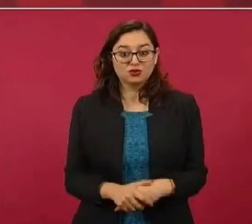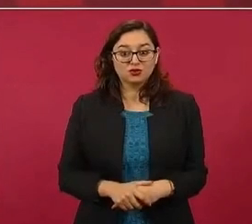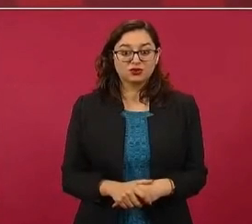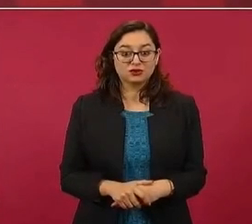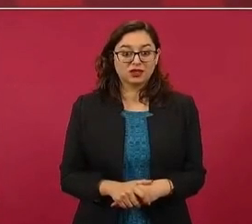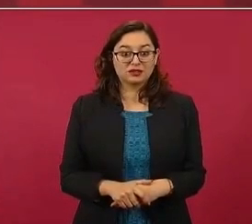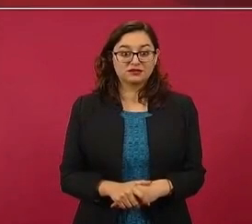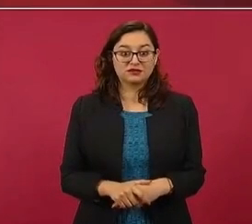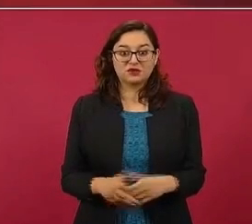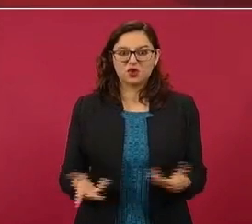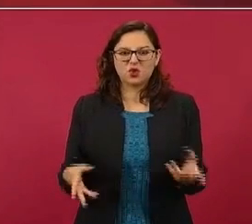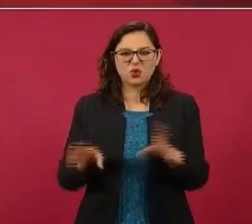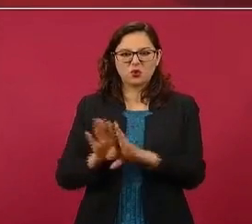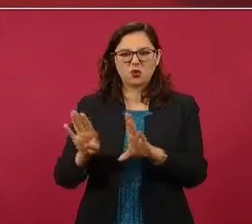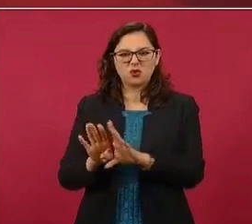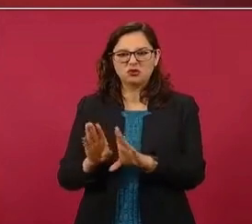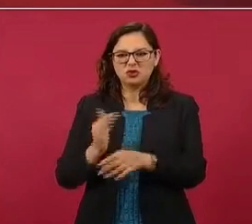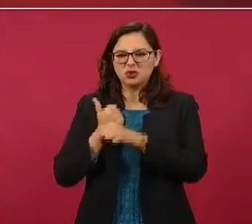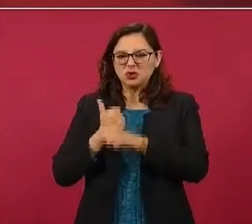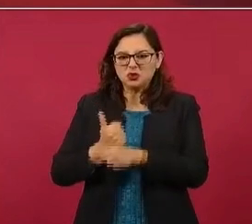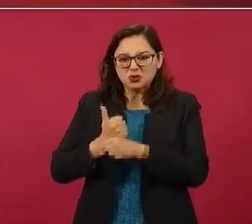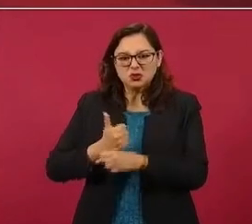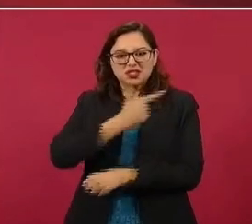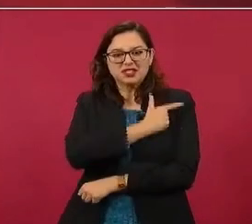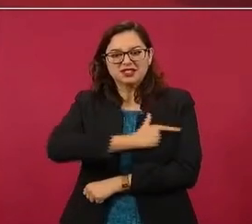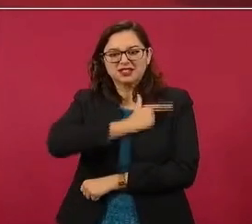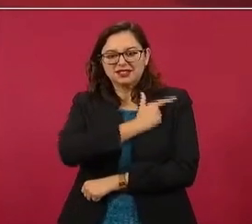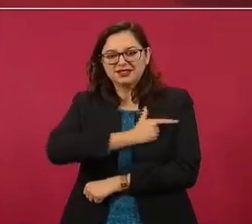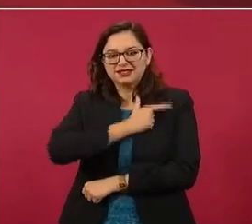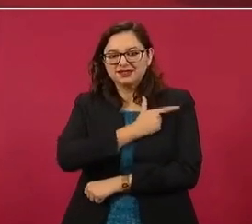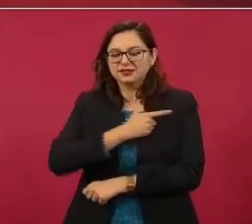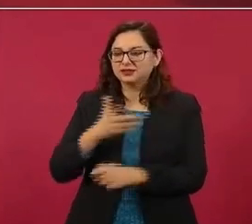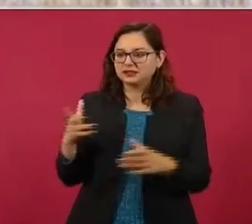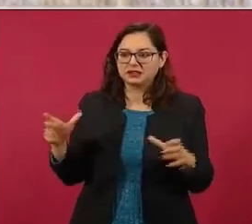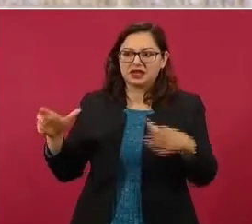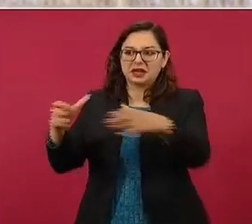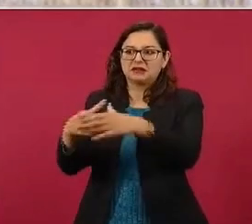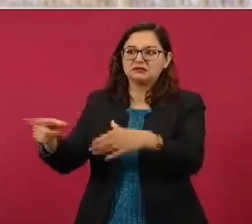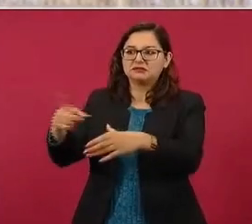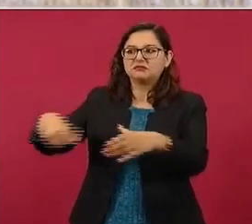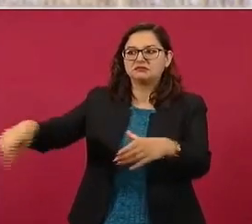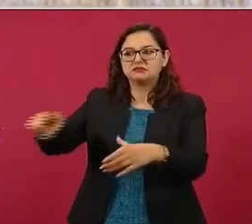Es una especie de masoquismo que hay en ciertos sectores,